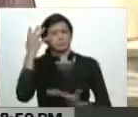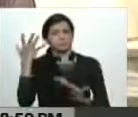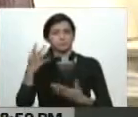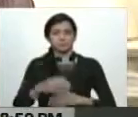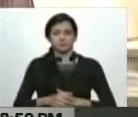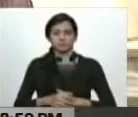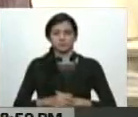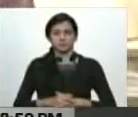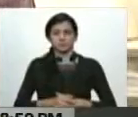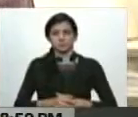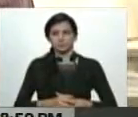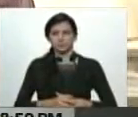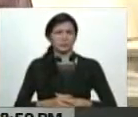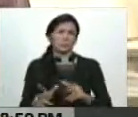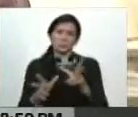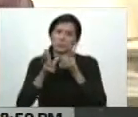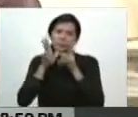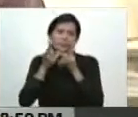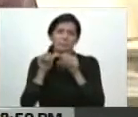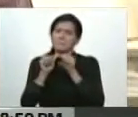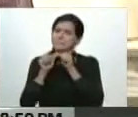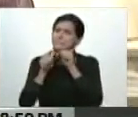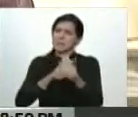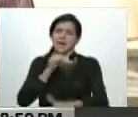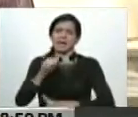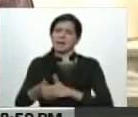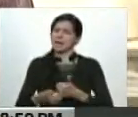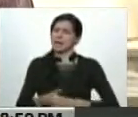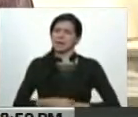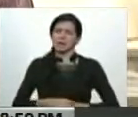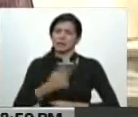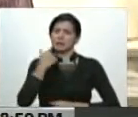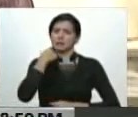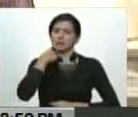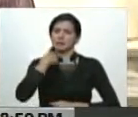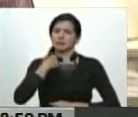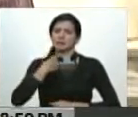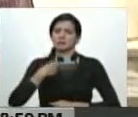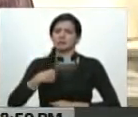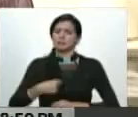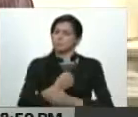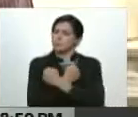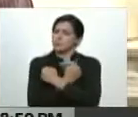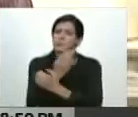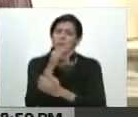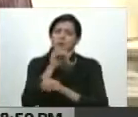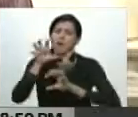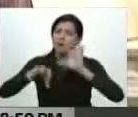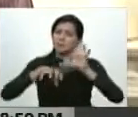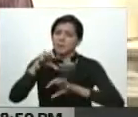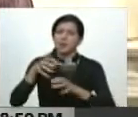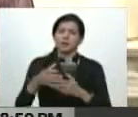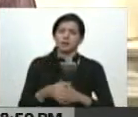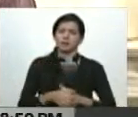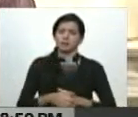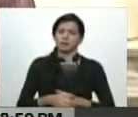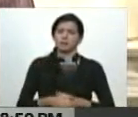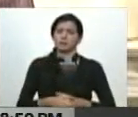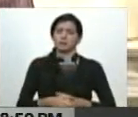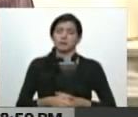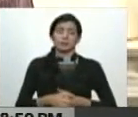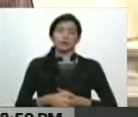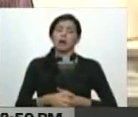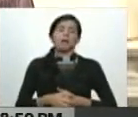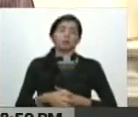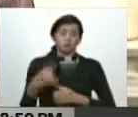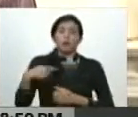Oye, ese es un crimen, eso no tiene, como se dice, amor a los animales y tenerlos por